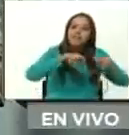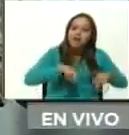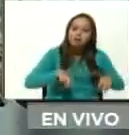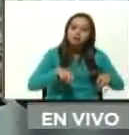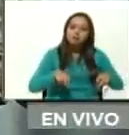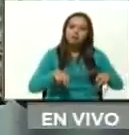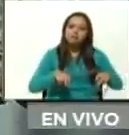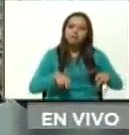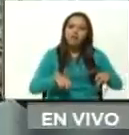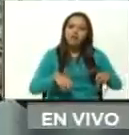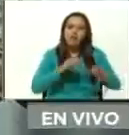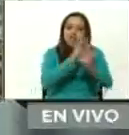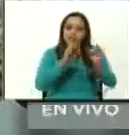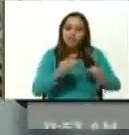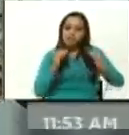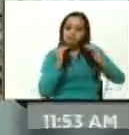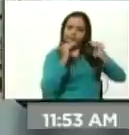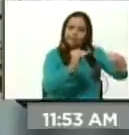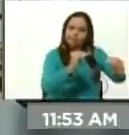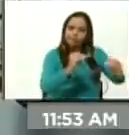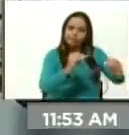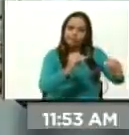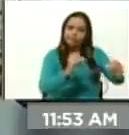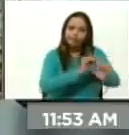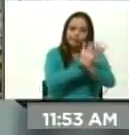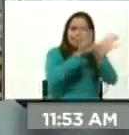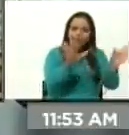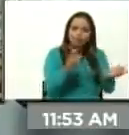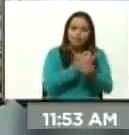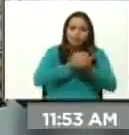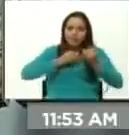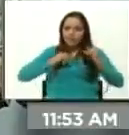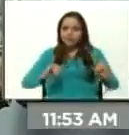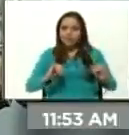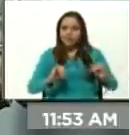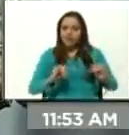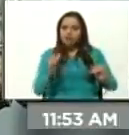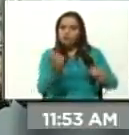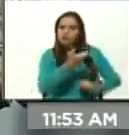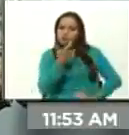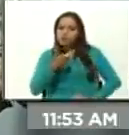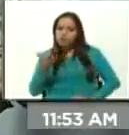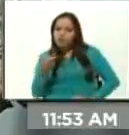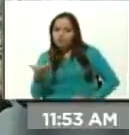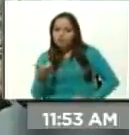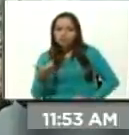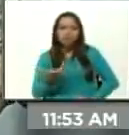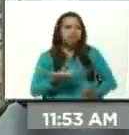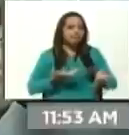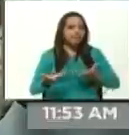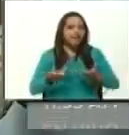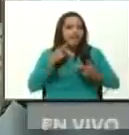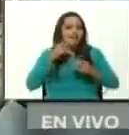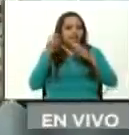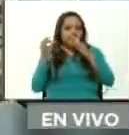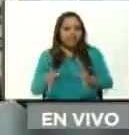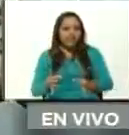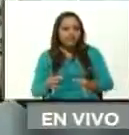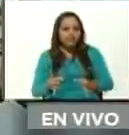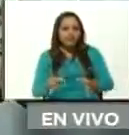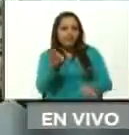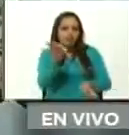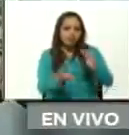manera imparcial, objetiva e independiente en búsqueda, obviamente, de la verdad y